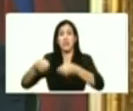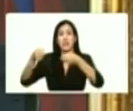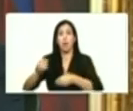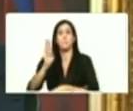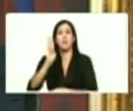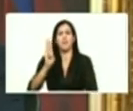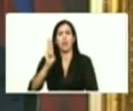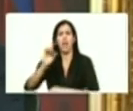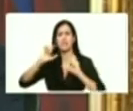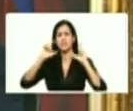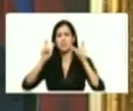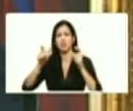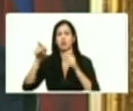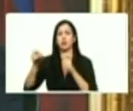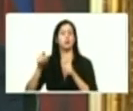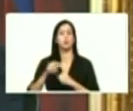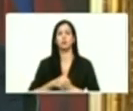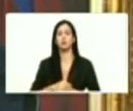cada producto que